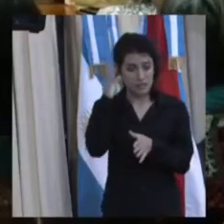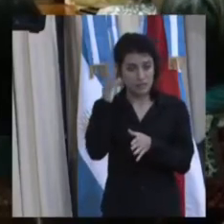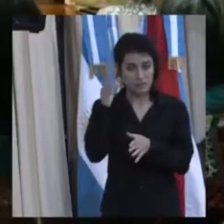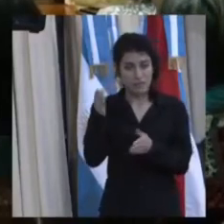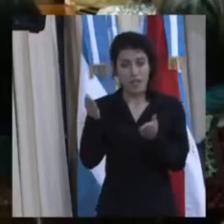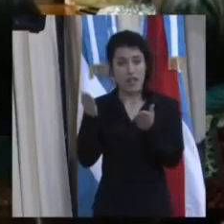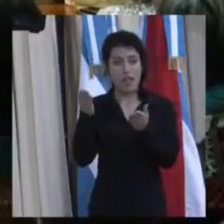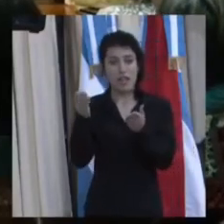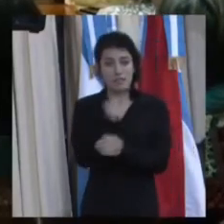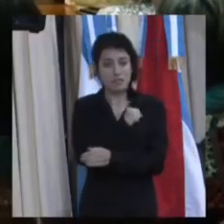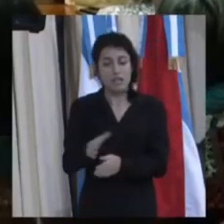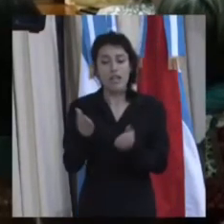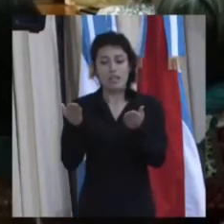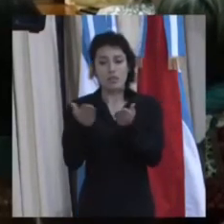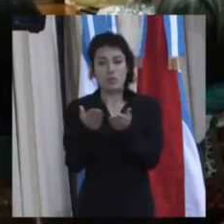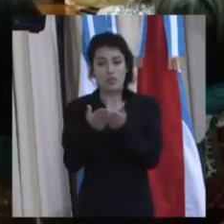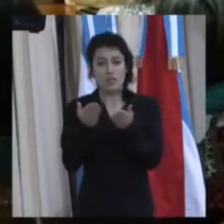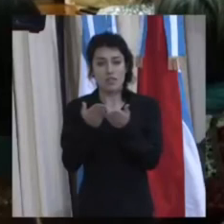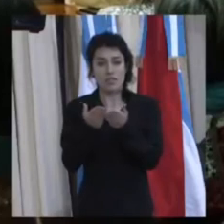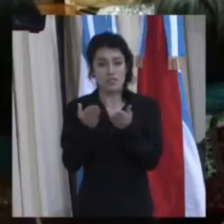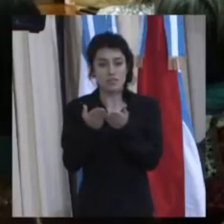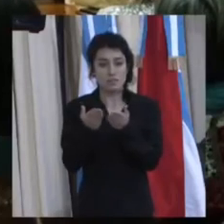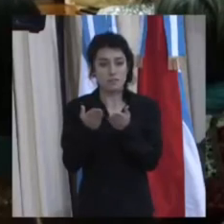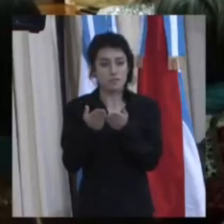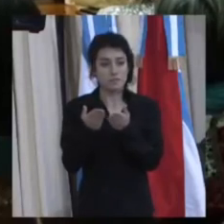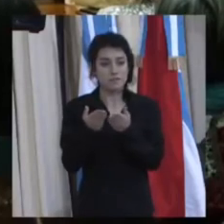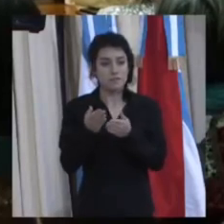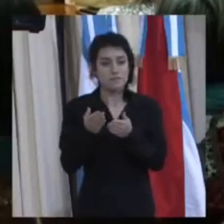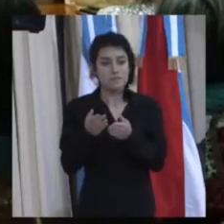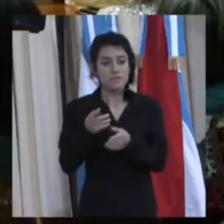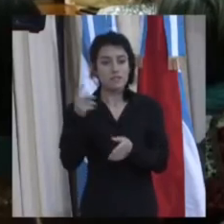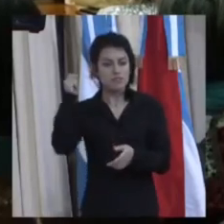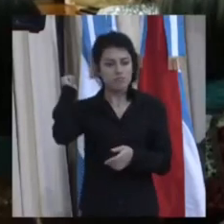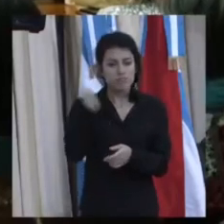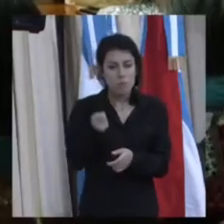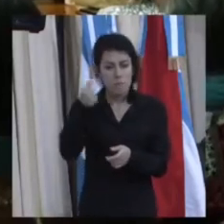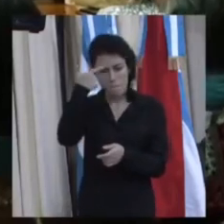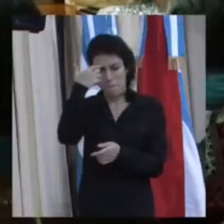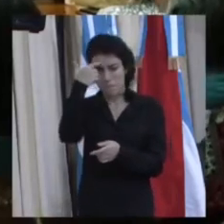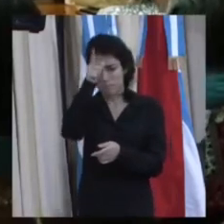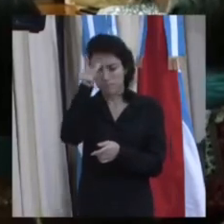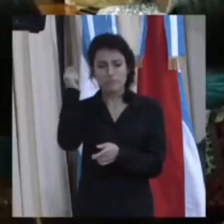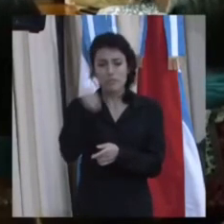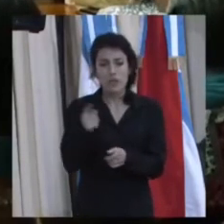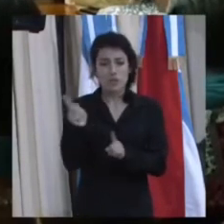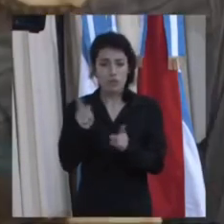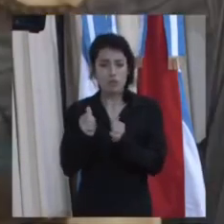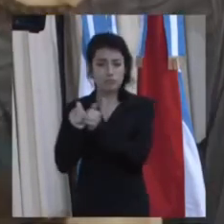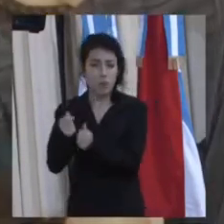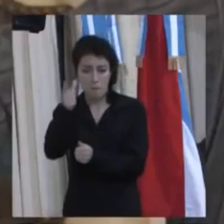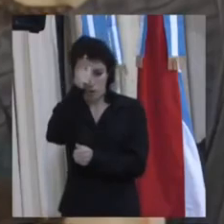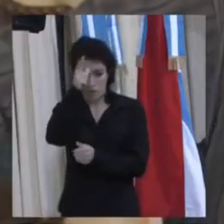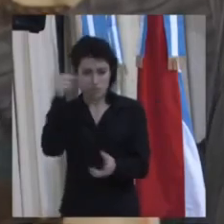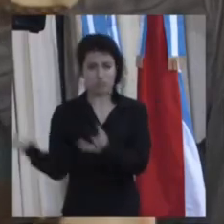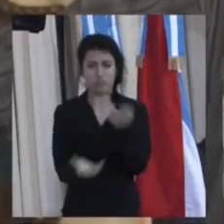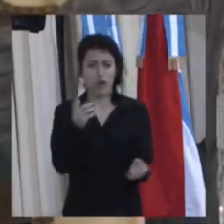estudiantes que hoy prueban la dulce caricia de los machetes policiales no acompañarían a los policías a asaltar los locales obreros y a